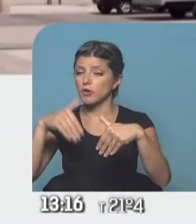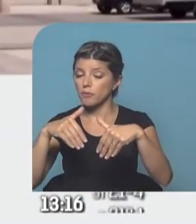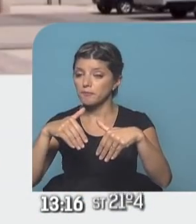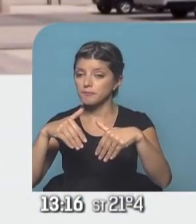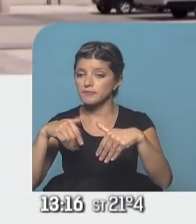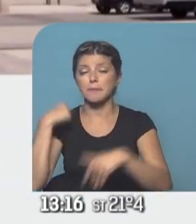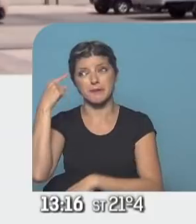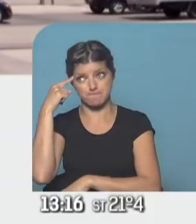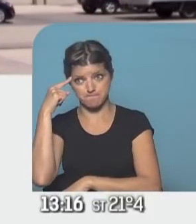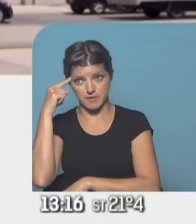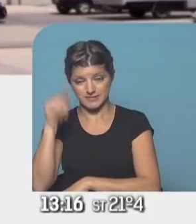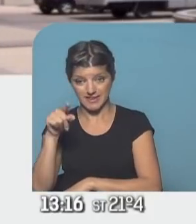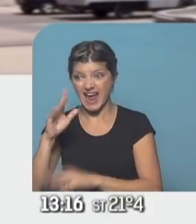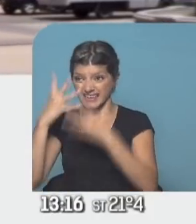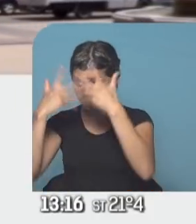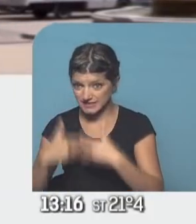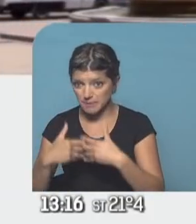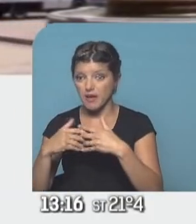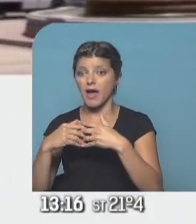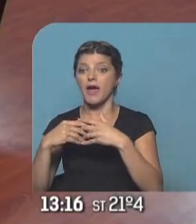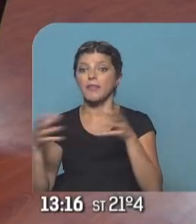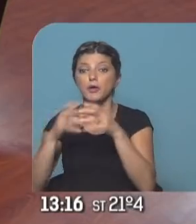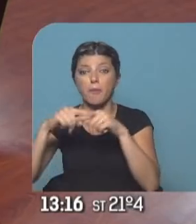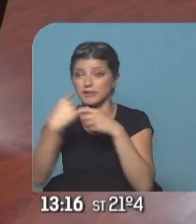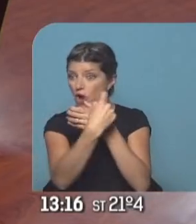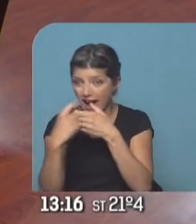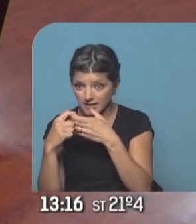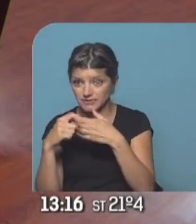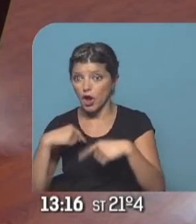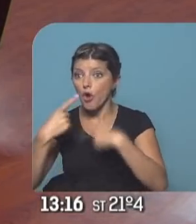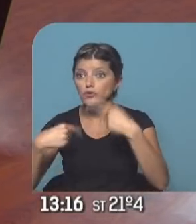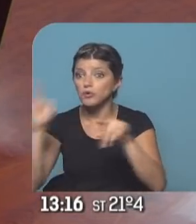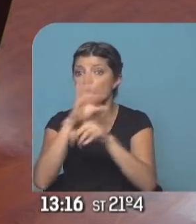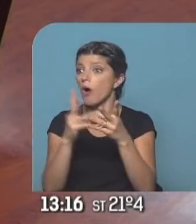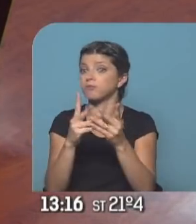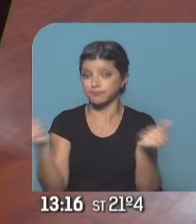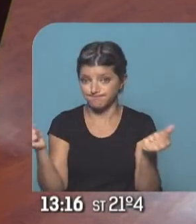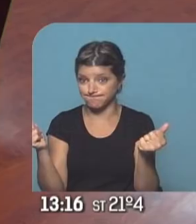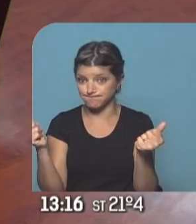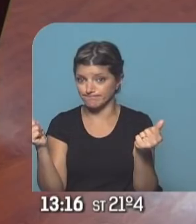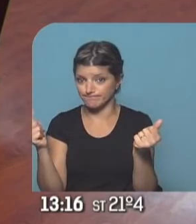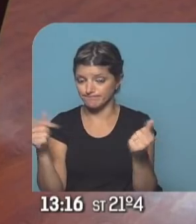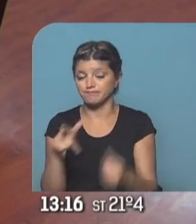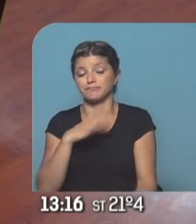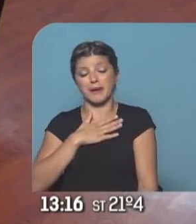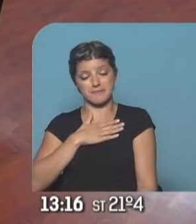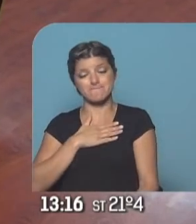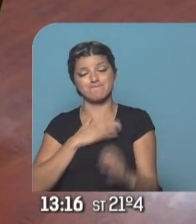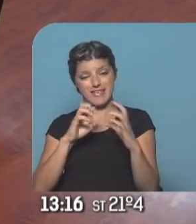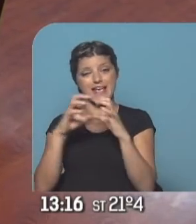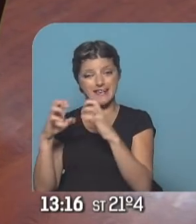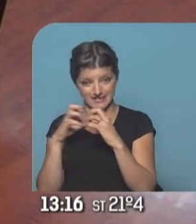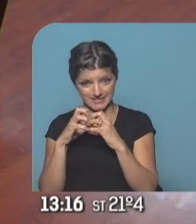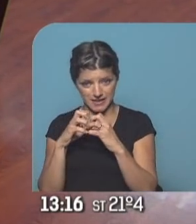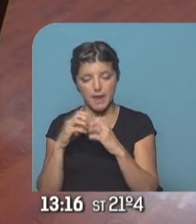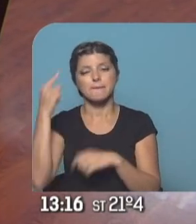si va a seguir o no este sistema de alianza de partidos en Chile. Yo creo que está en crisis esto, no solo para la